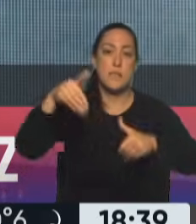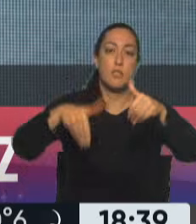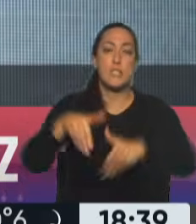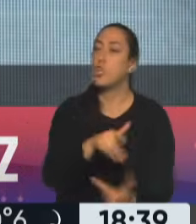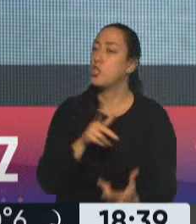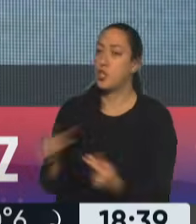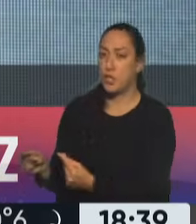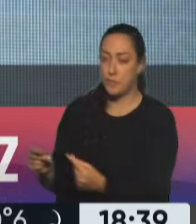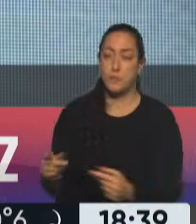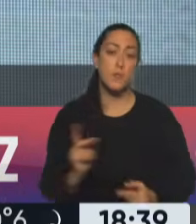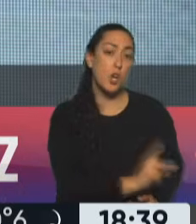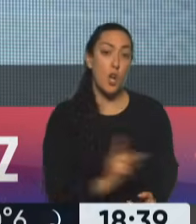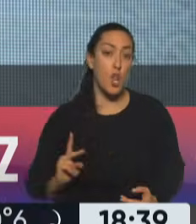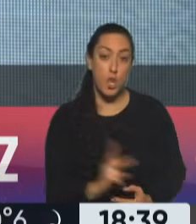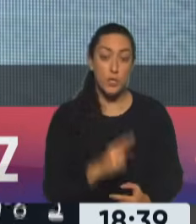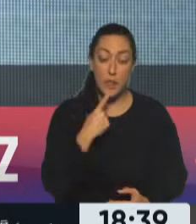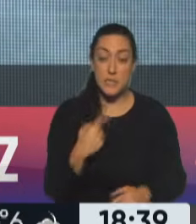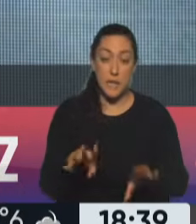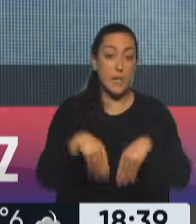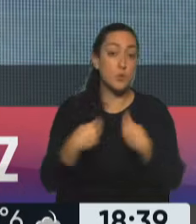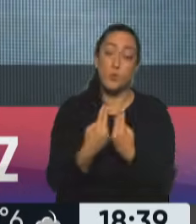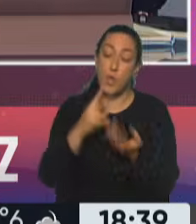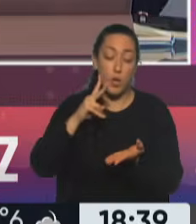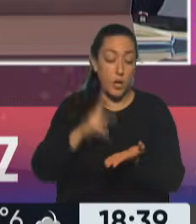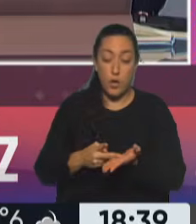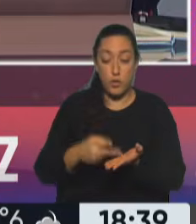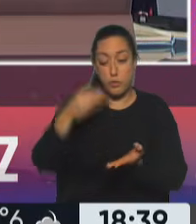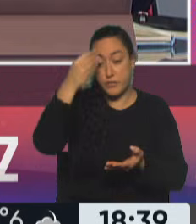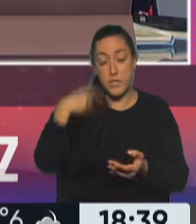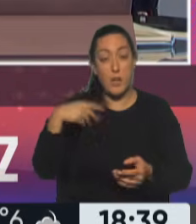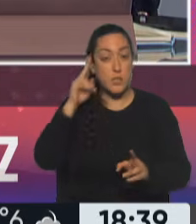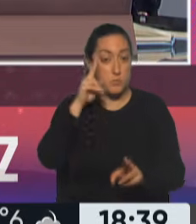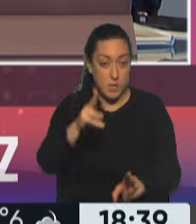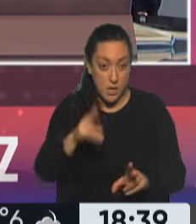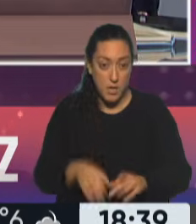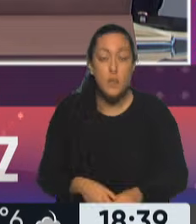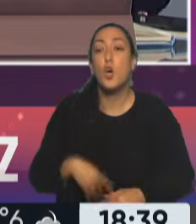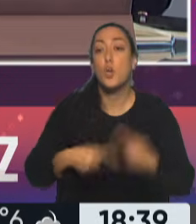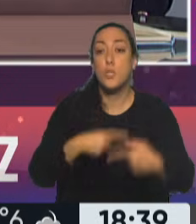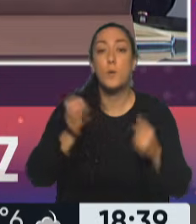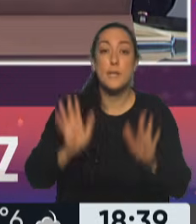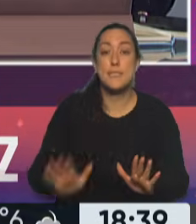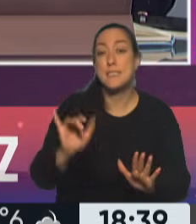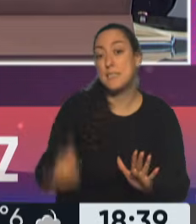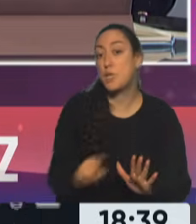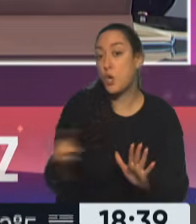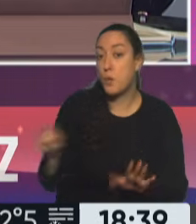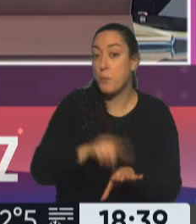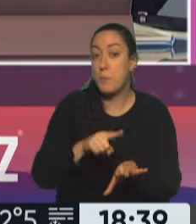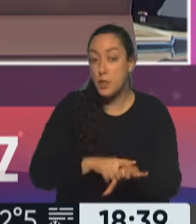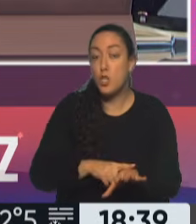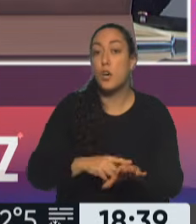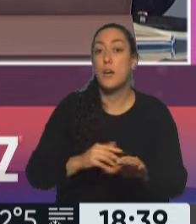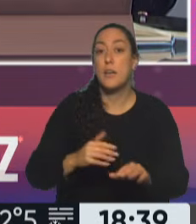bueno, ambos candidatos dijeron que iban a reconocer los resultados oficiales. Mi pregunta es si esto se va a mantener así cuando es una elección que